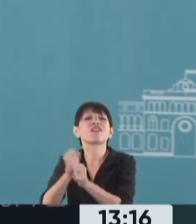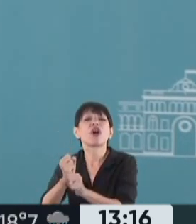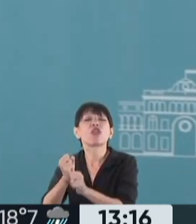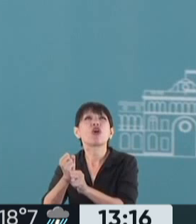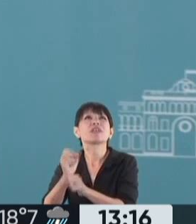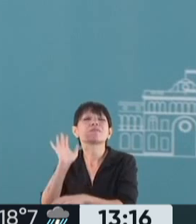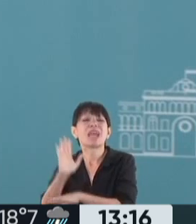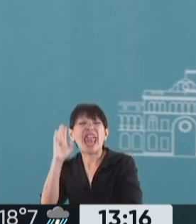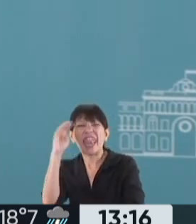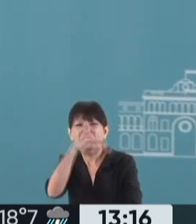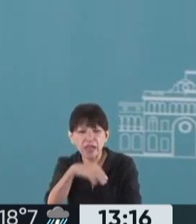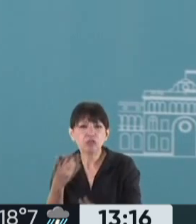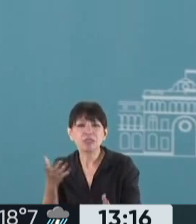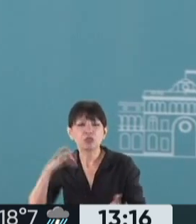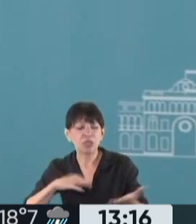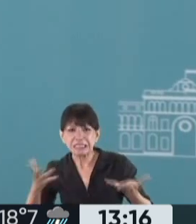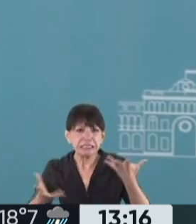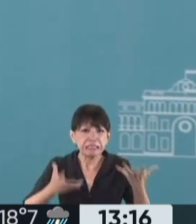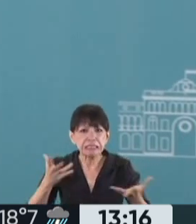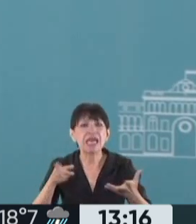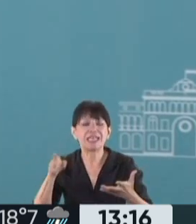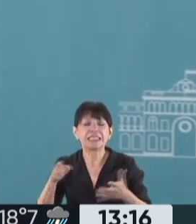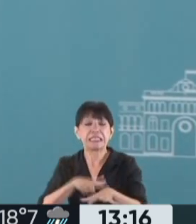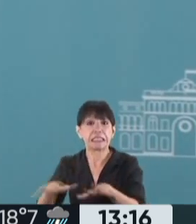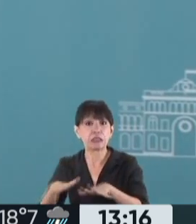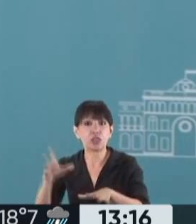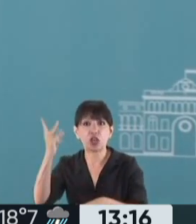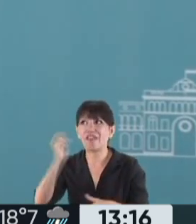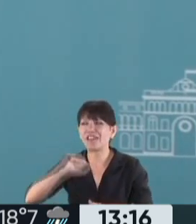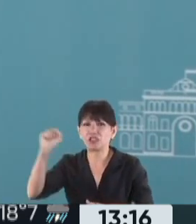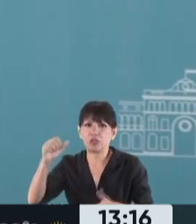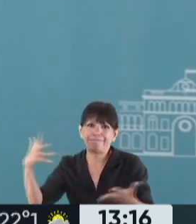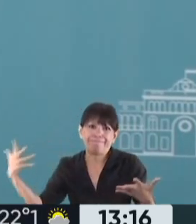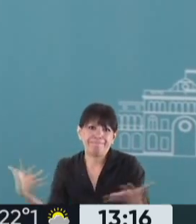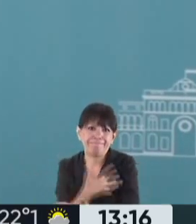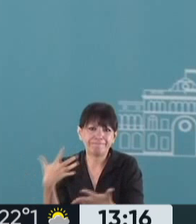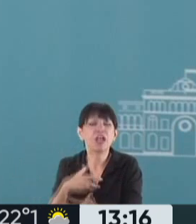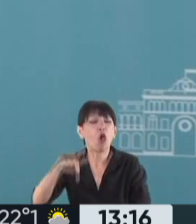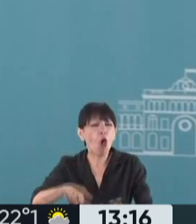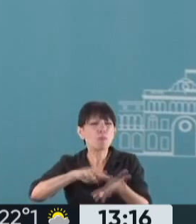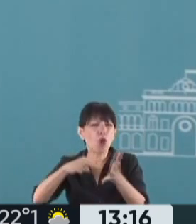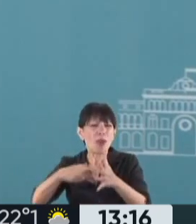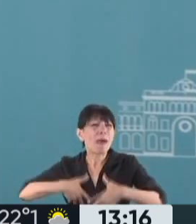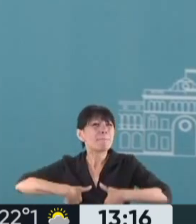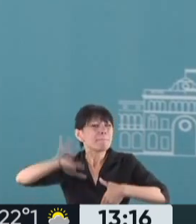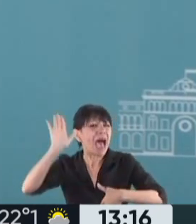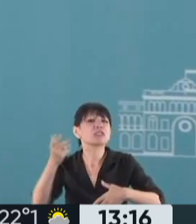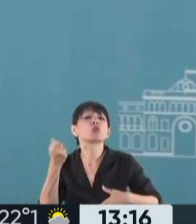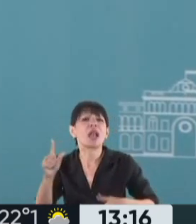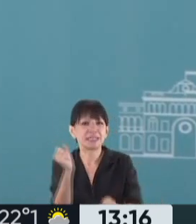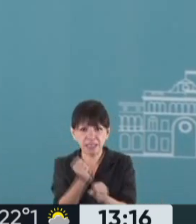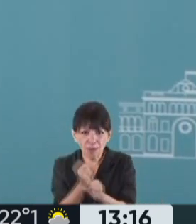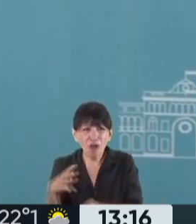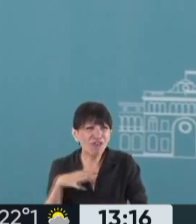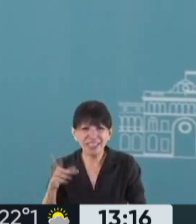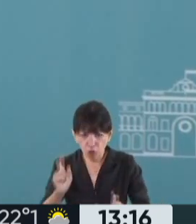la misma recuperación de ingresos y entonces les golpea más la inflación. Sabemos que hoy el gran problema no es que falte trabajo, sino que trabajo hay, que lo